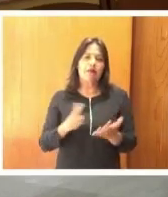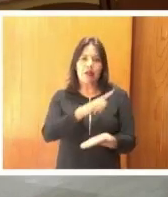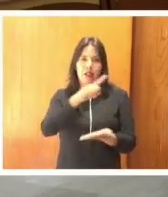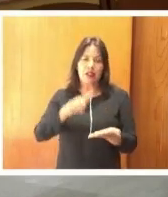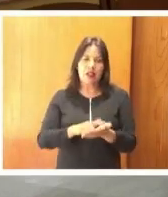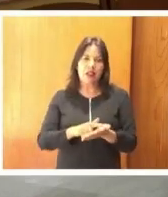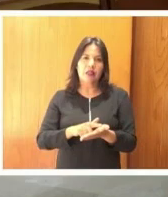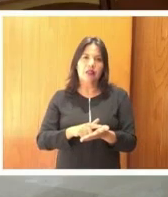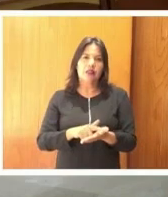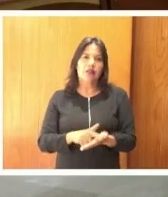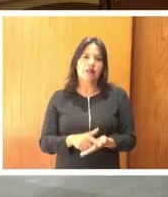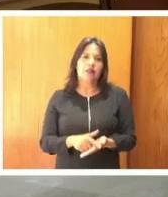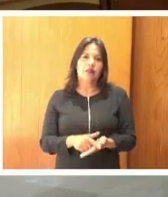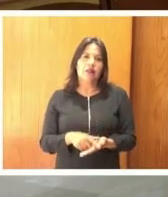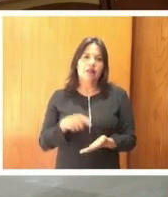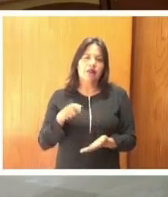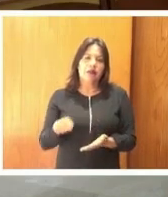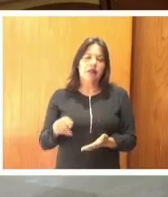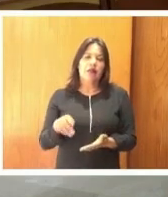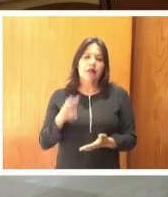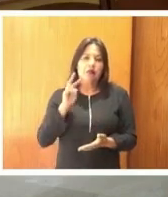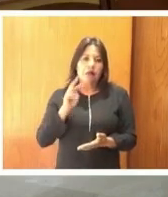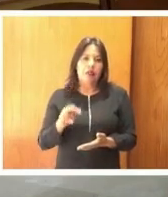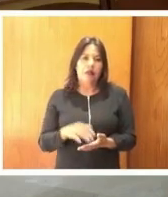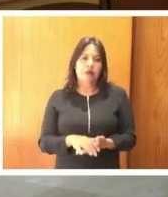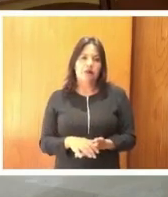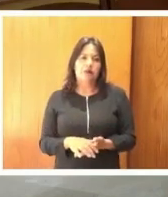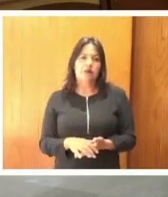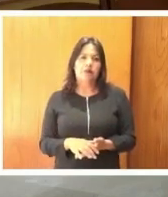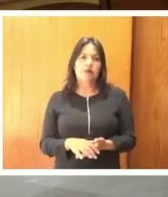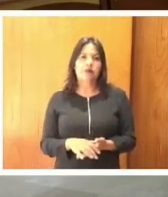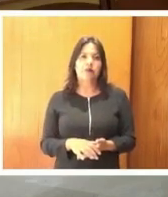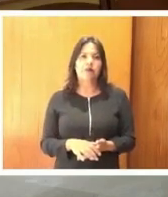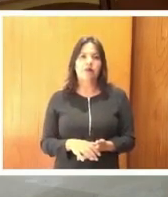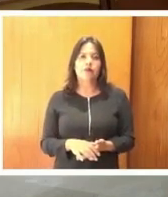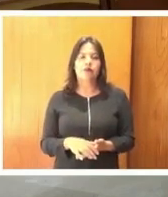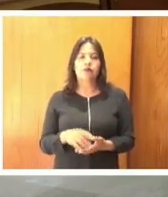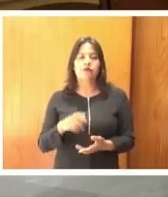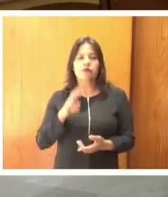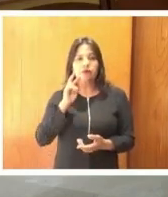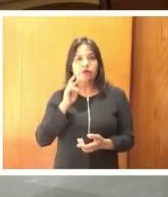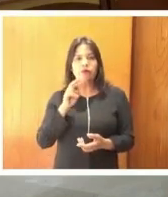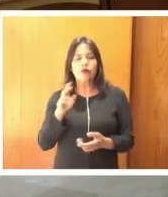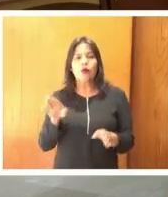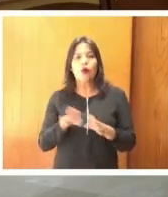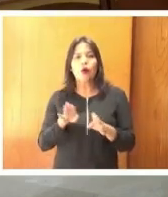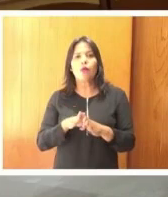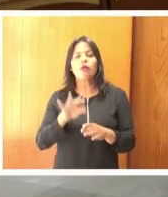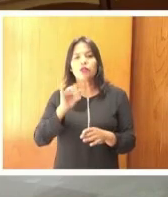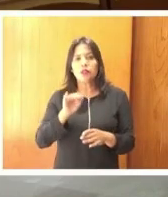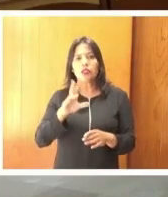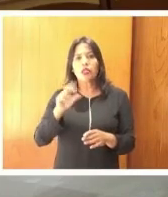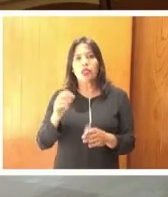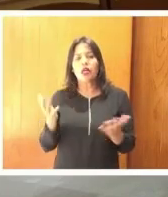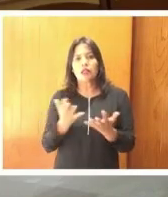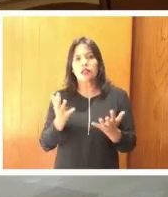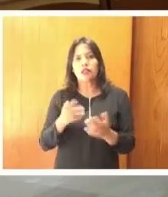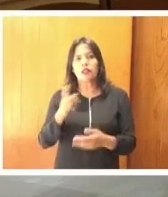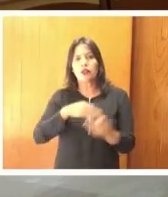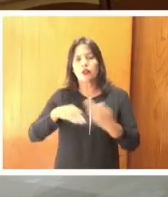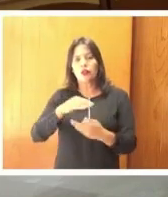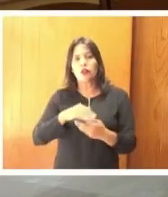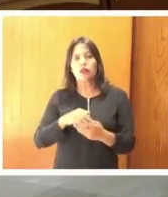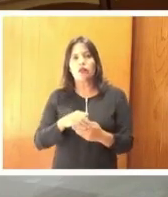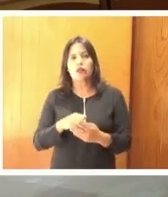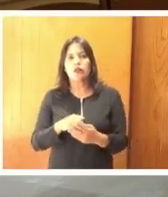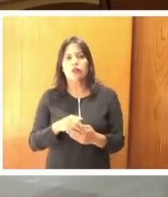materia. Estas medidas de apremio que impone el Pleno derivan del incumplimiento parcial o total de resoluciones